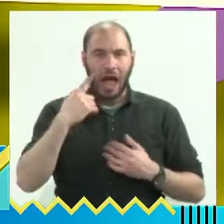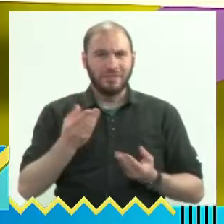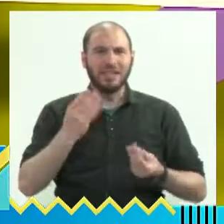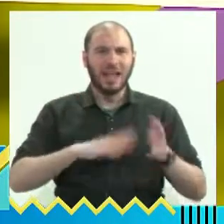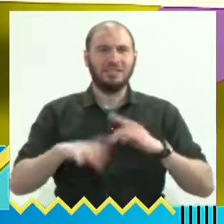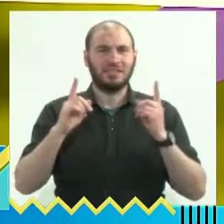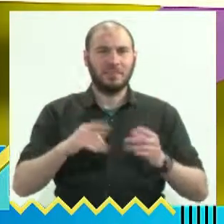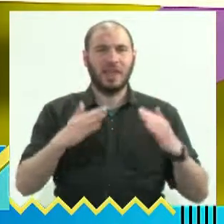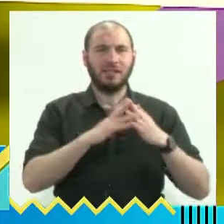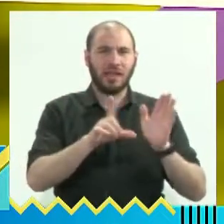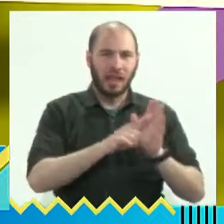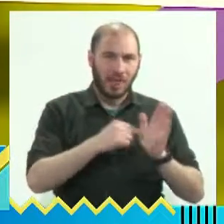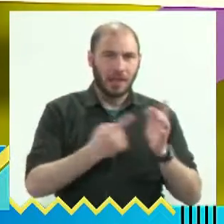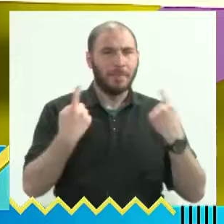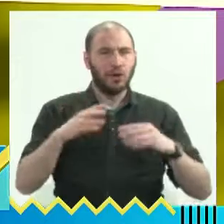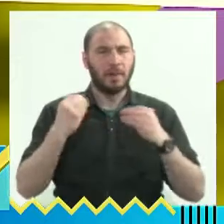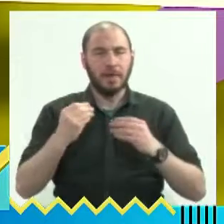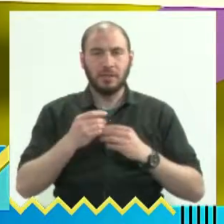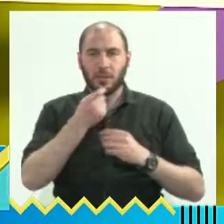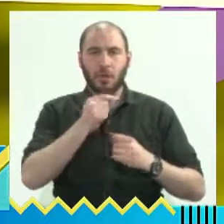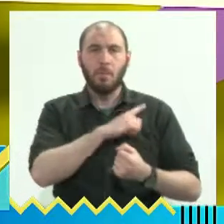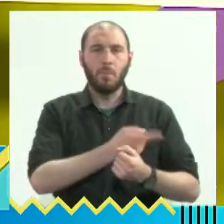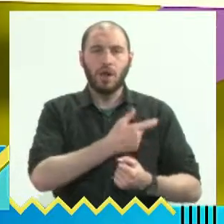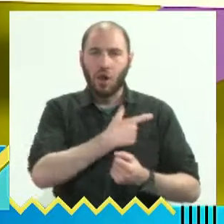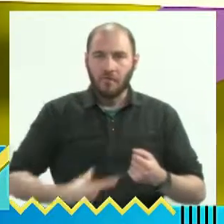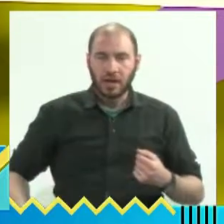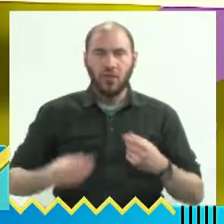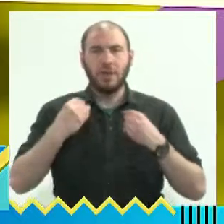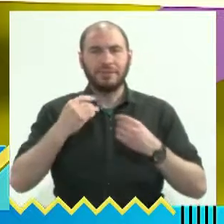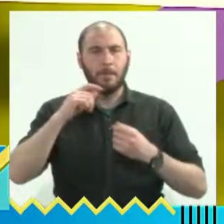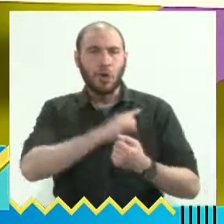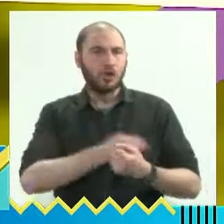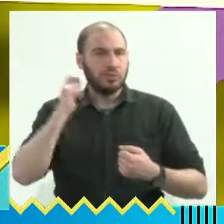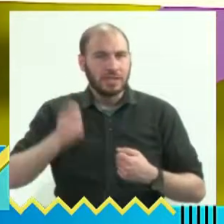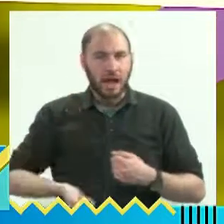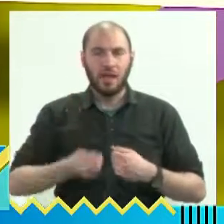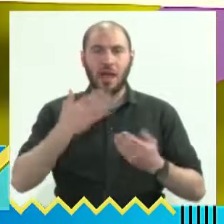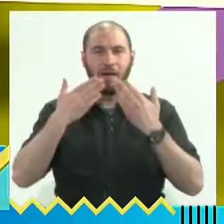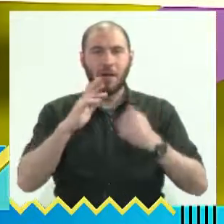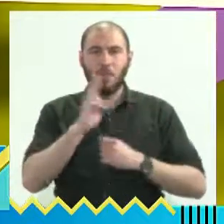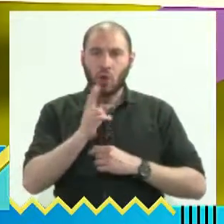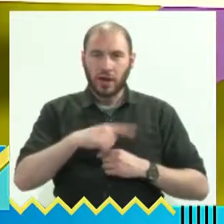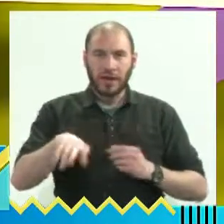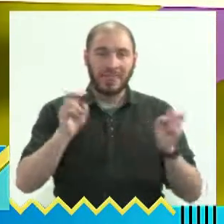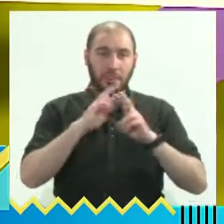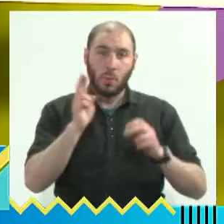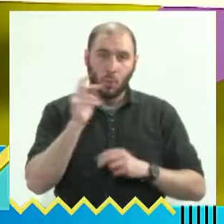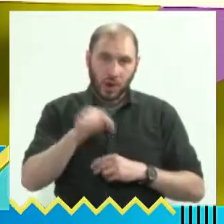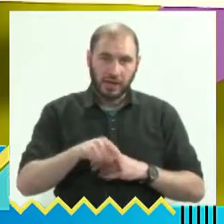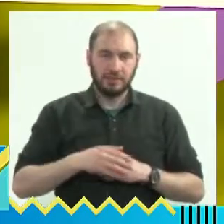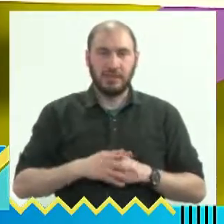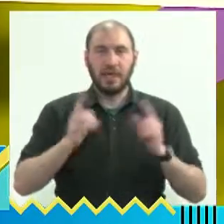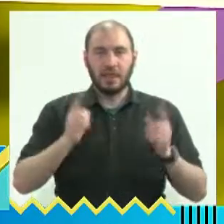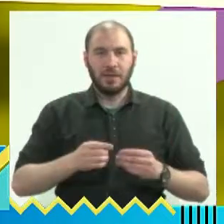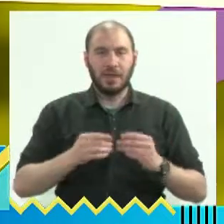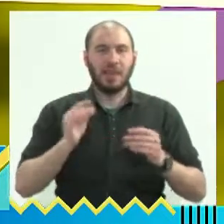haciendo también desde la legislatura, pero qué pasa también en el Poder Ejecutivo, qué pasa en el Poder Judicial. Vamos a hablar de las mujeres, por supuesto, y de